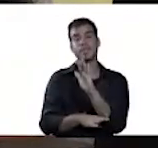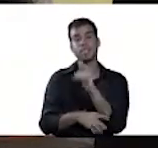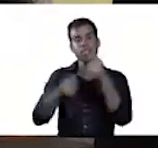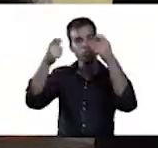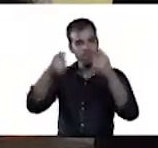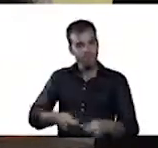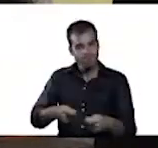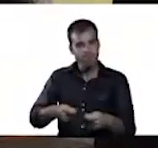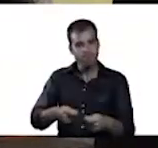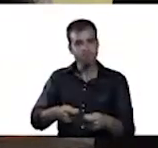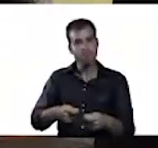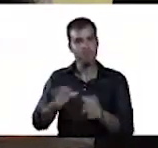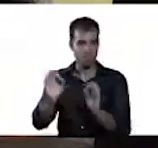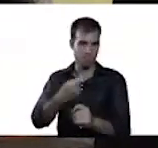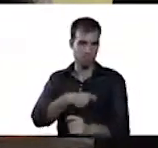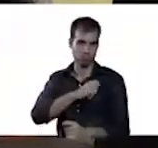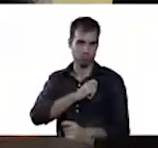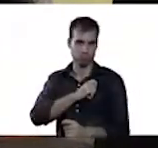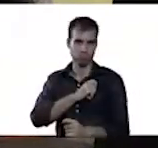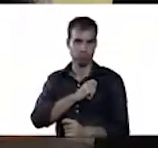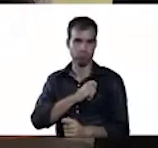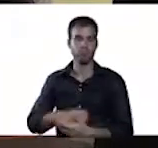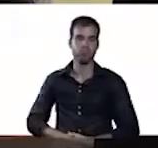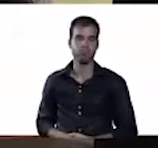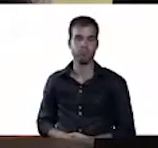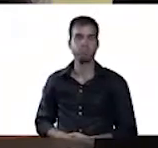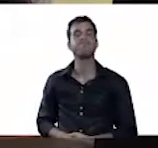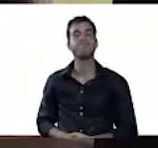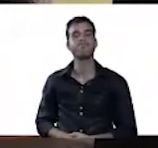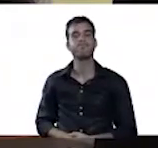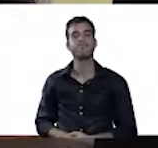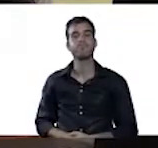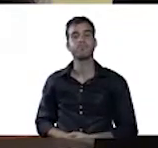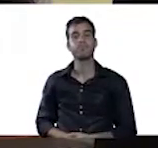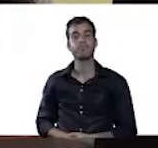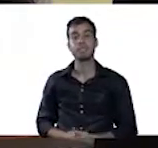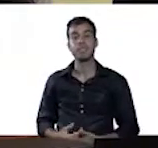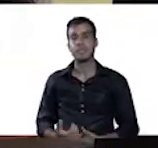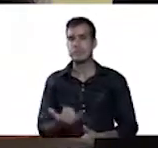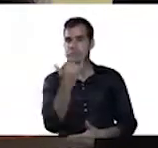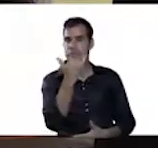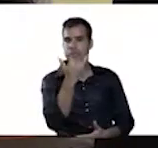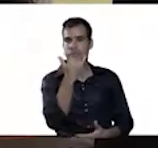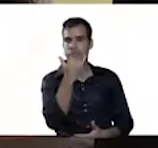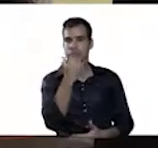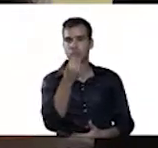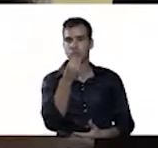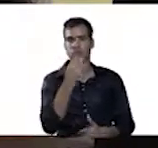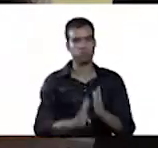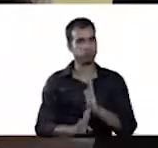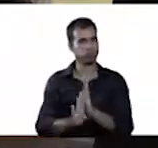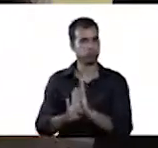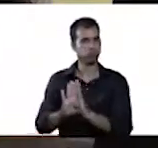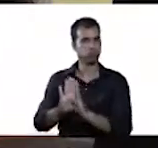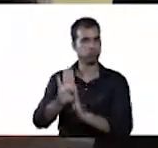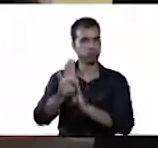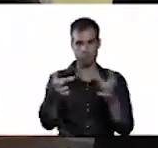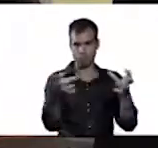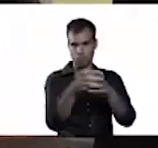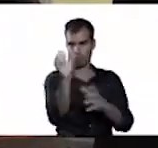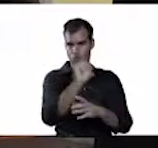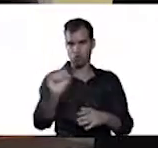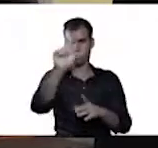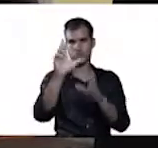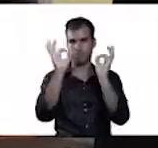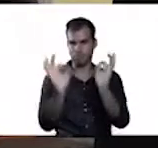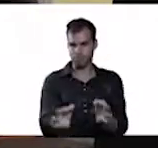medidas que aplicaba la metrópoli y que impedía el desarrollo